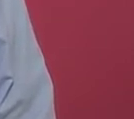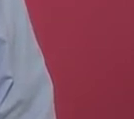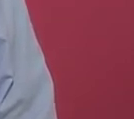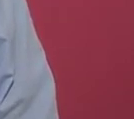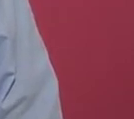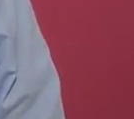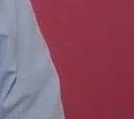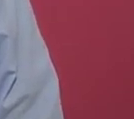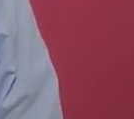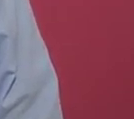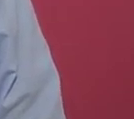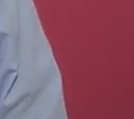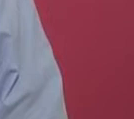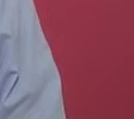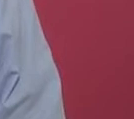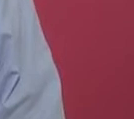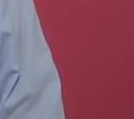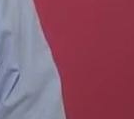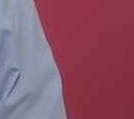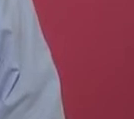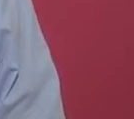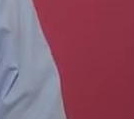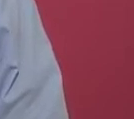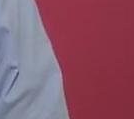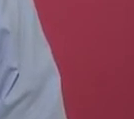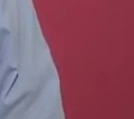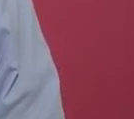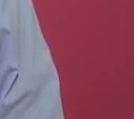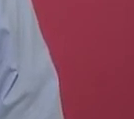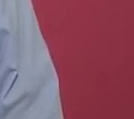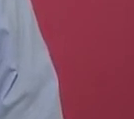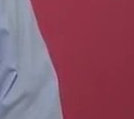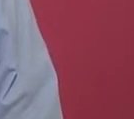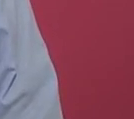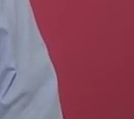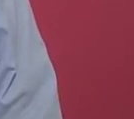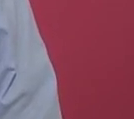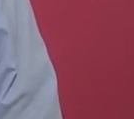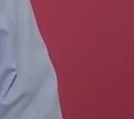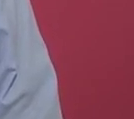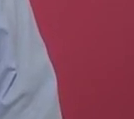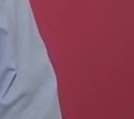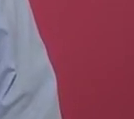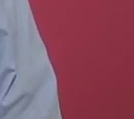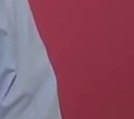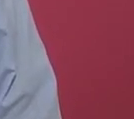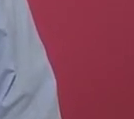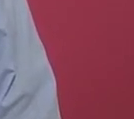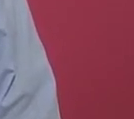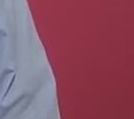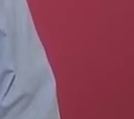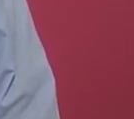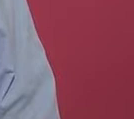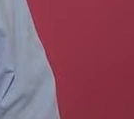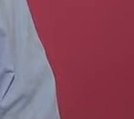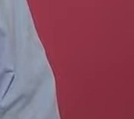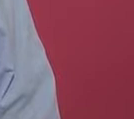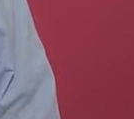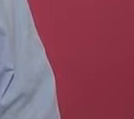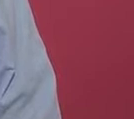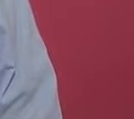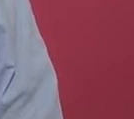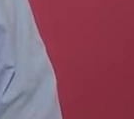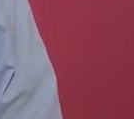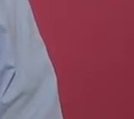los padres y los matarán. Y seréis aborrecidos de todos por causa de mi nombre, mas el